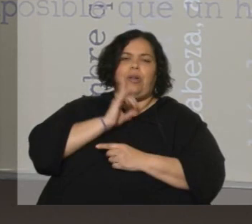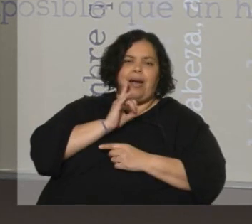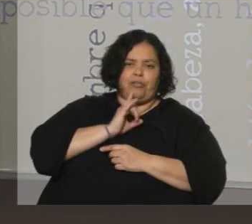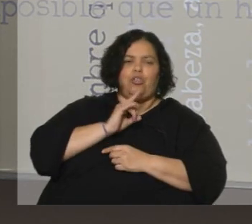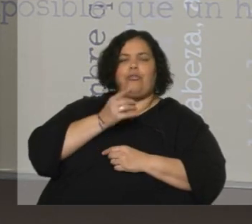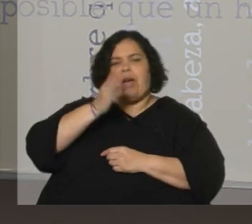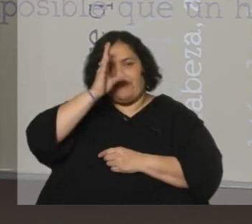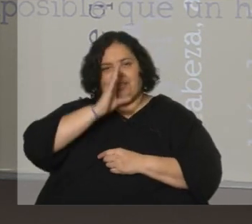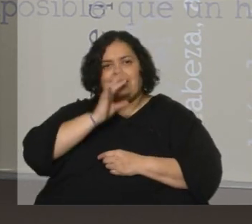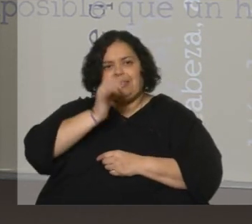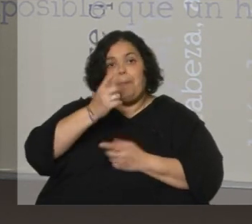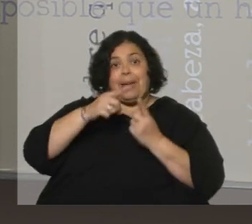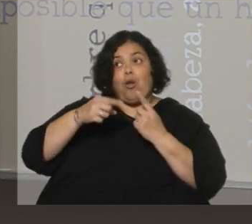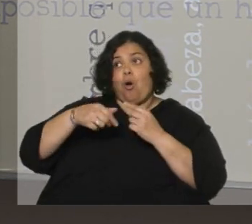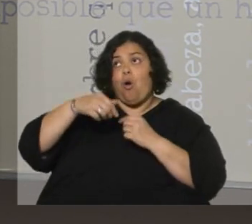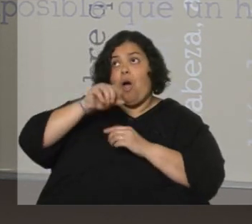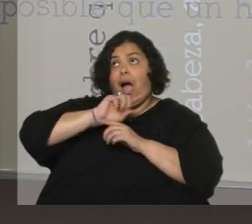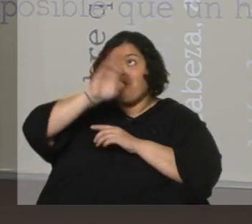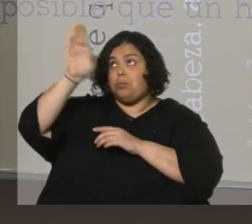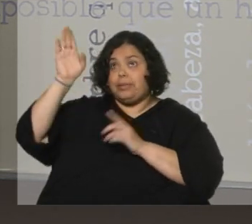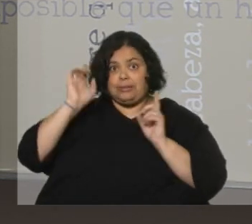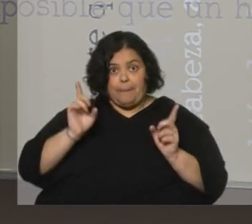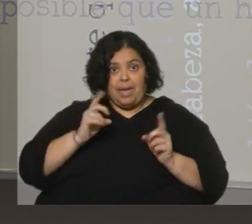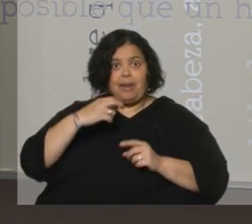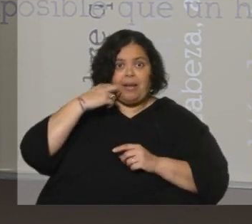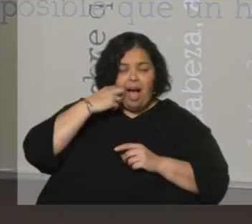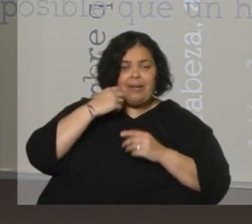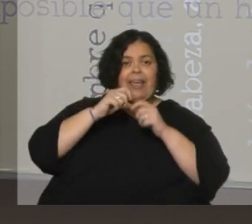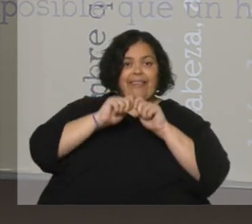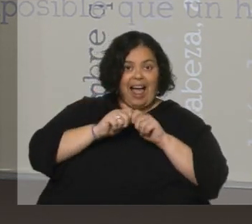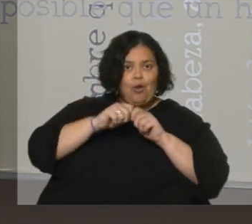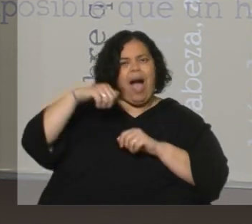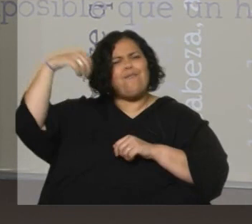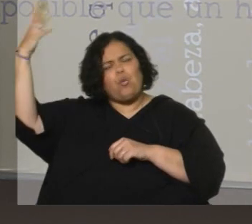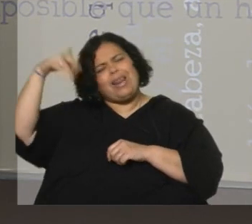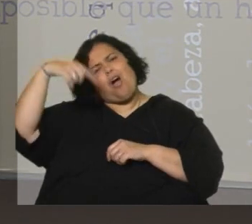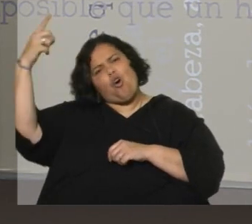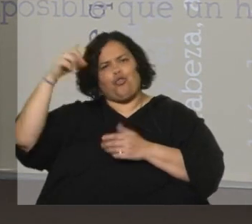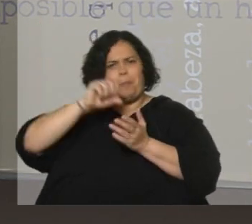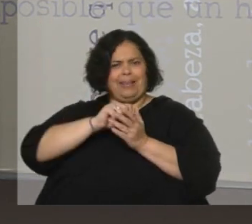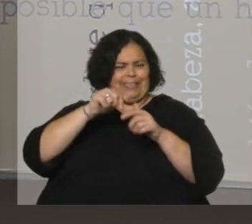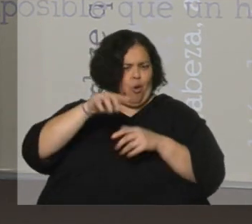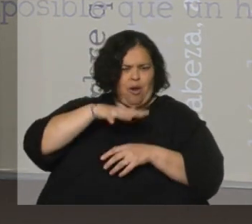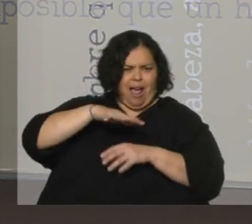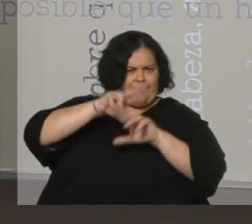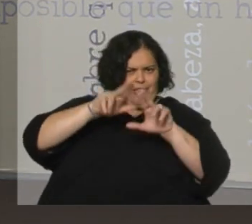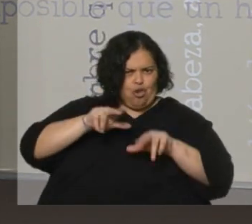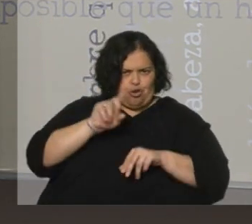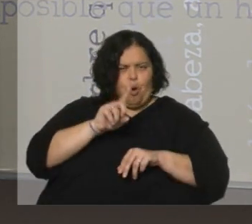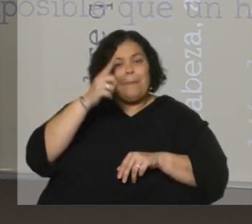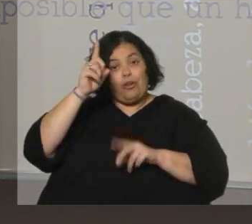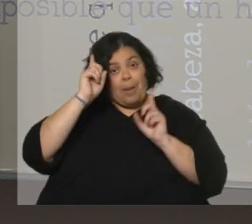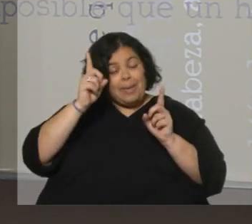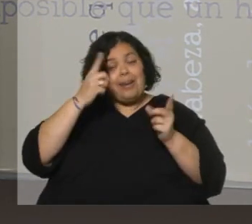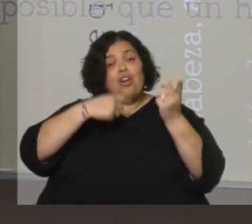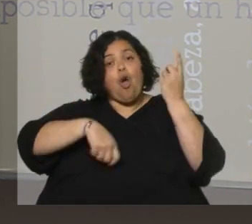digamos que tenemos un fuerte merc merado este de las carnes de los granos que es extra región pero a su vez Hay muchísimo que es comercio digamos